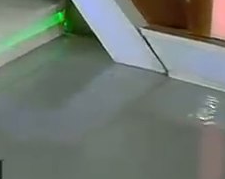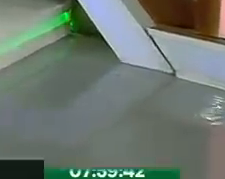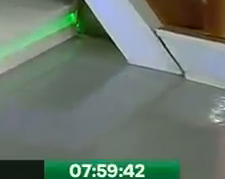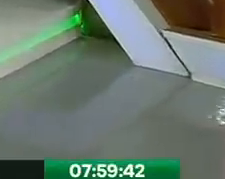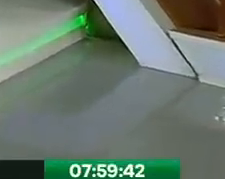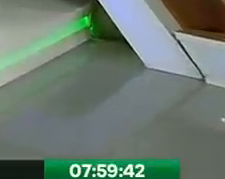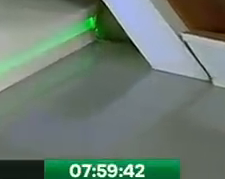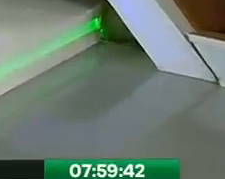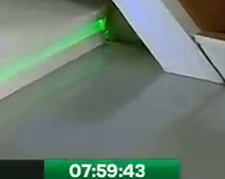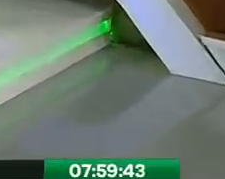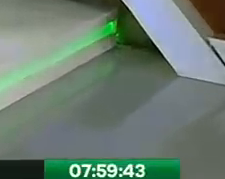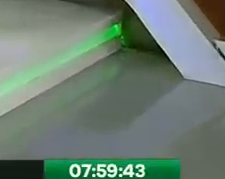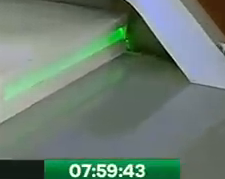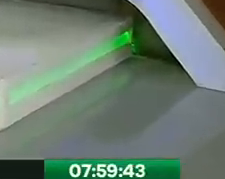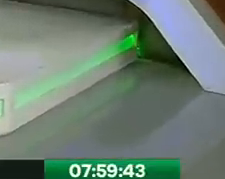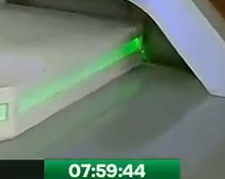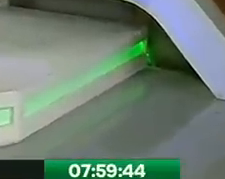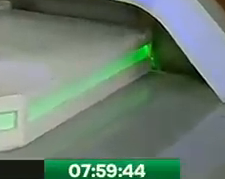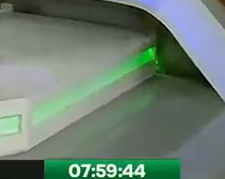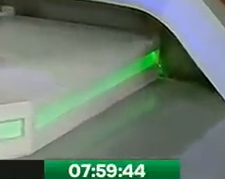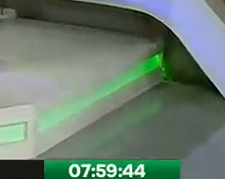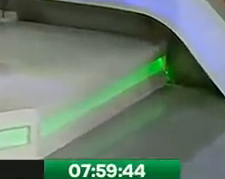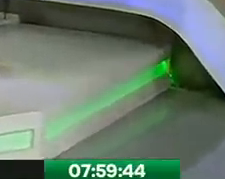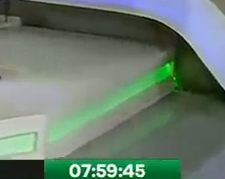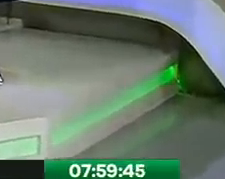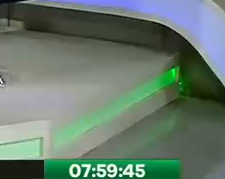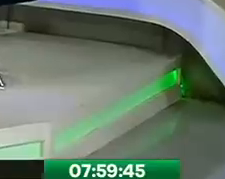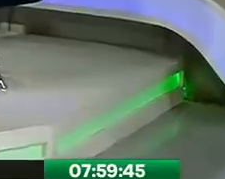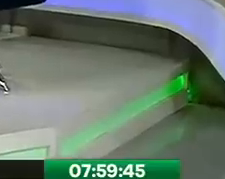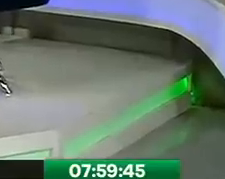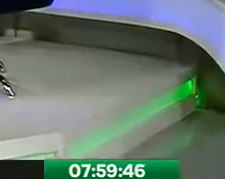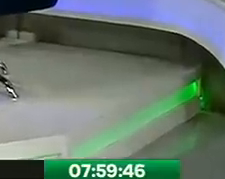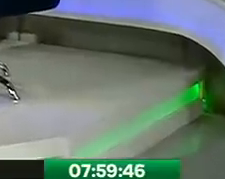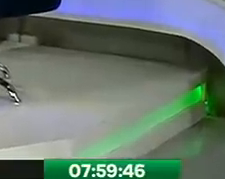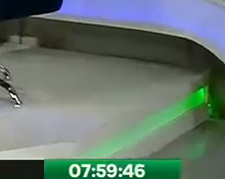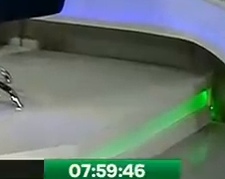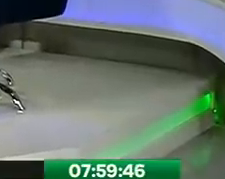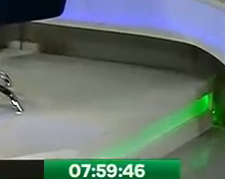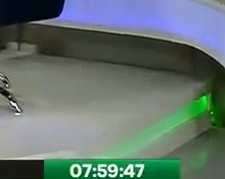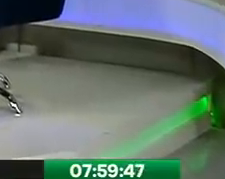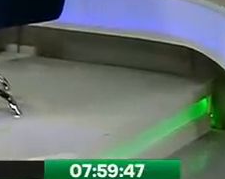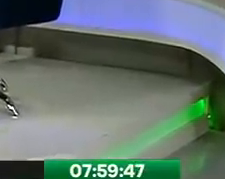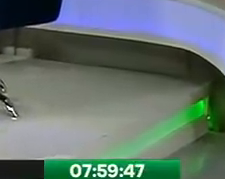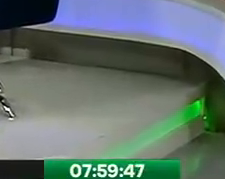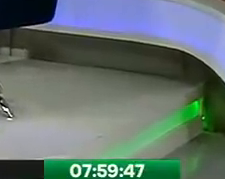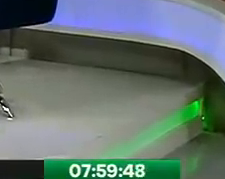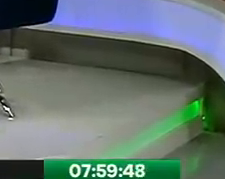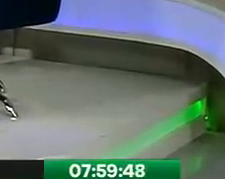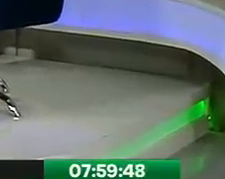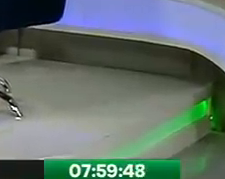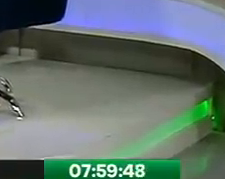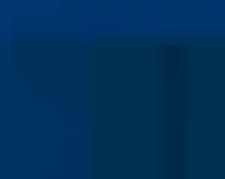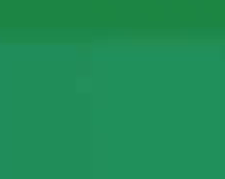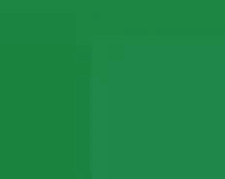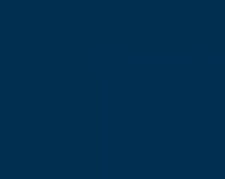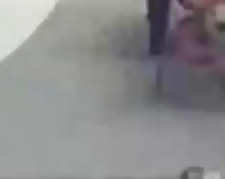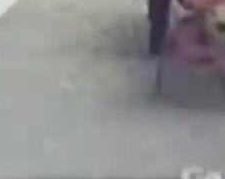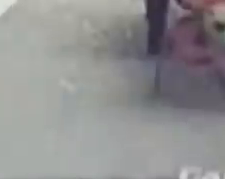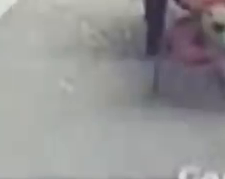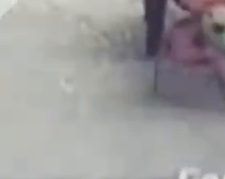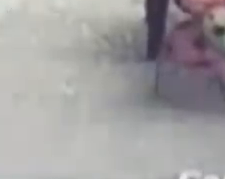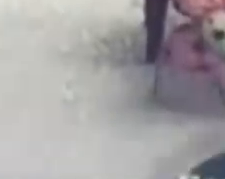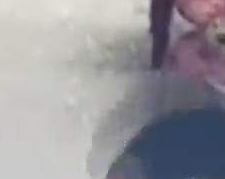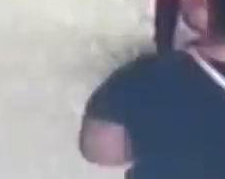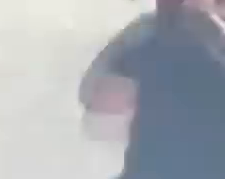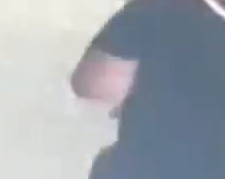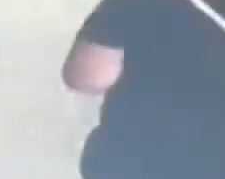vamos con las 5 noticias más importantes de este día 31 de octubre más de 1000 dólares en juguetes se fueron